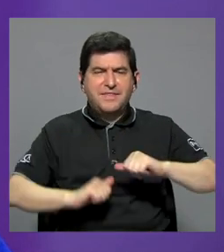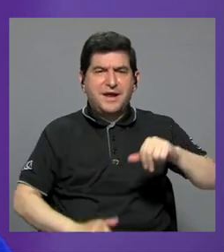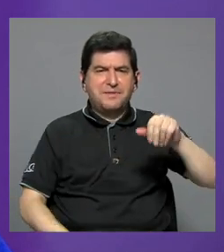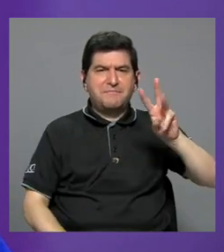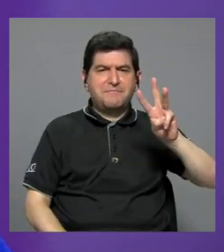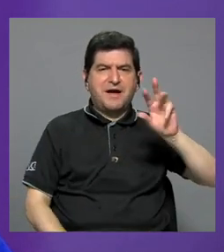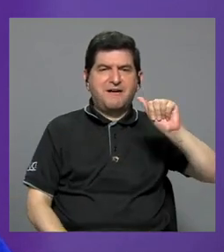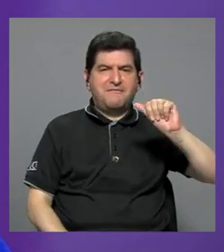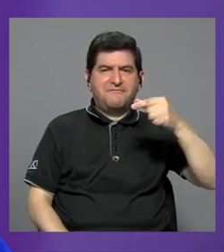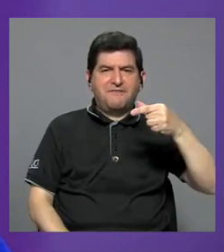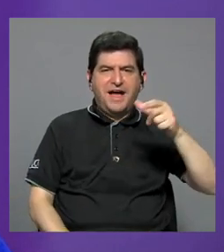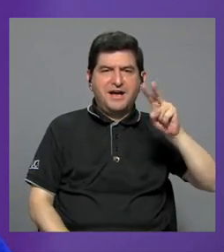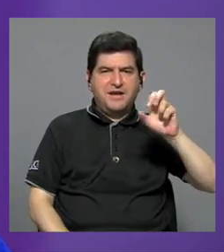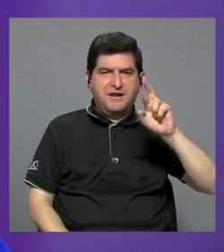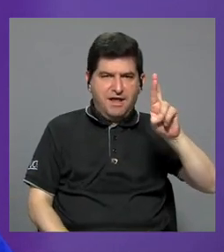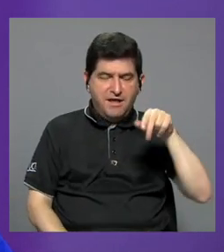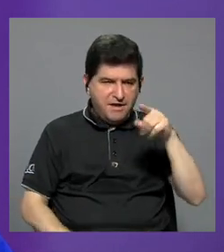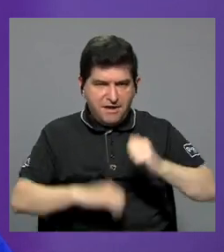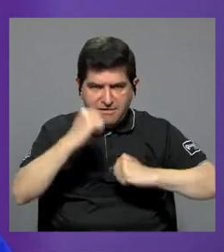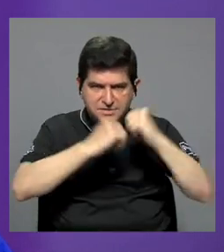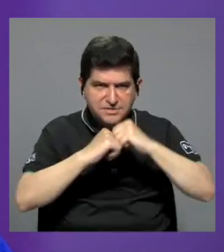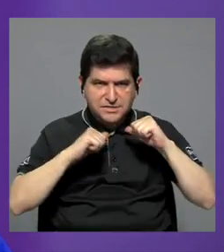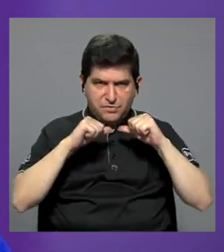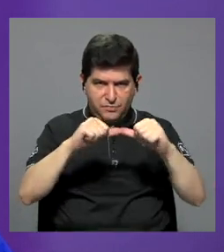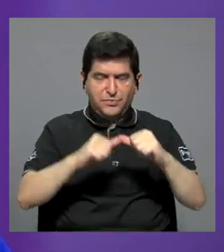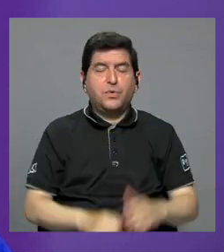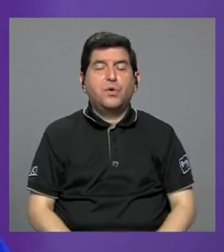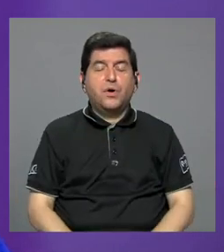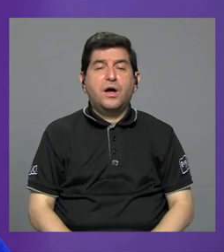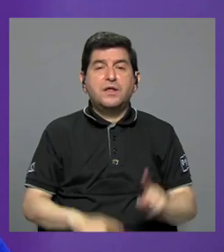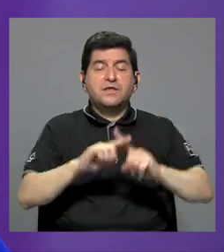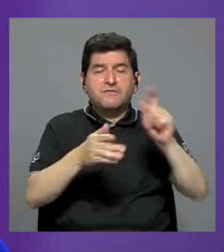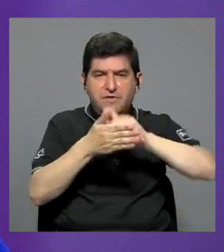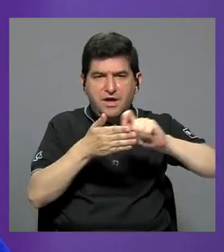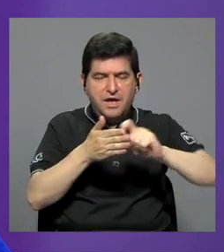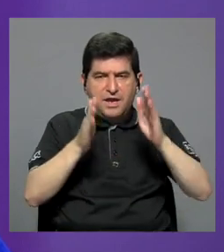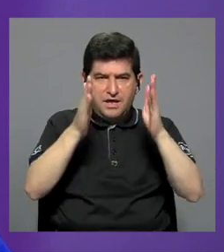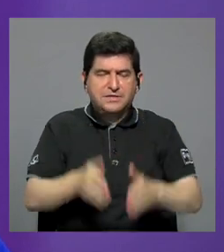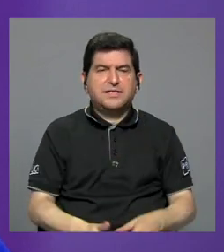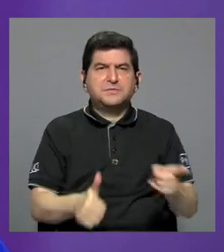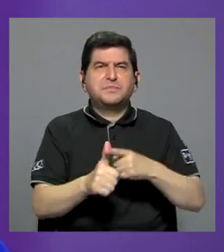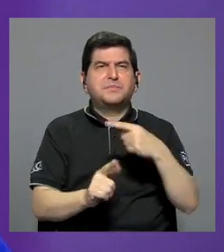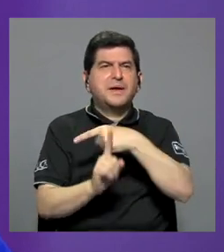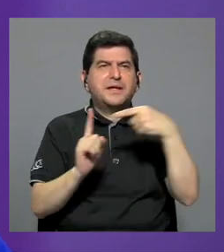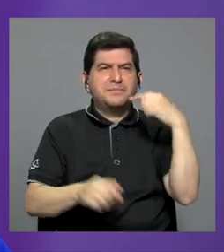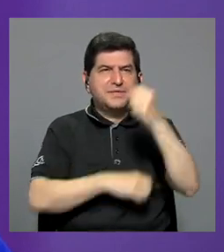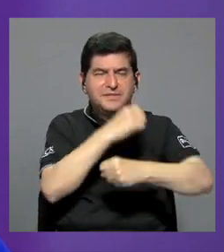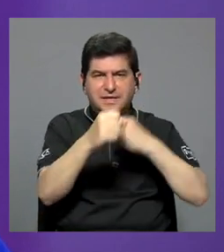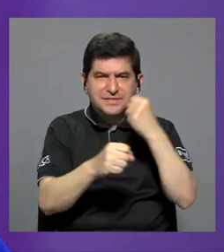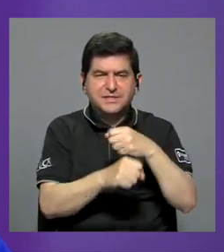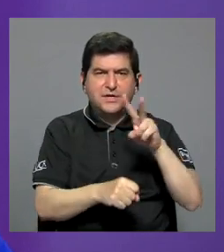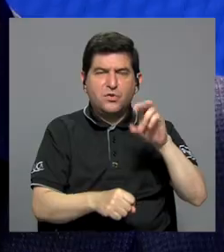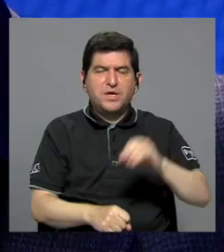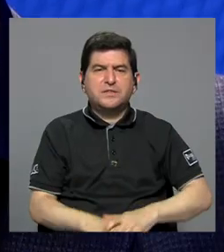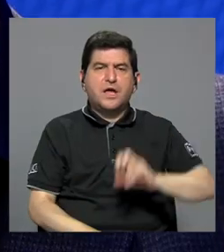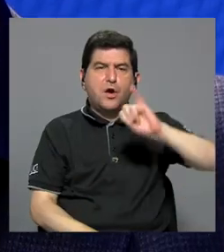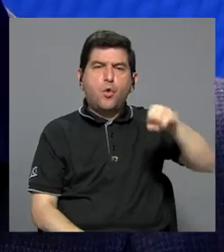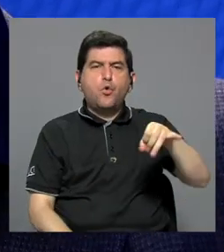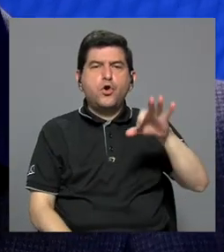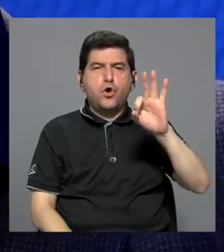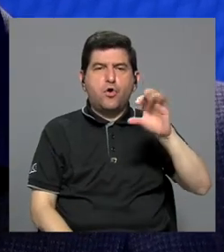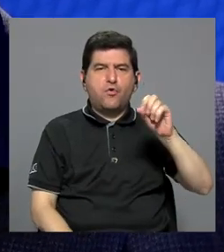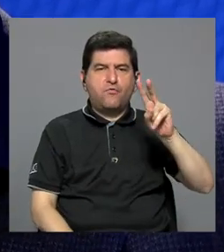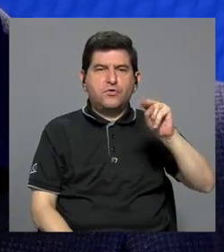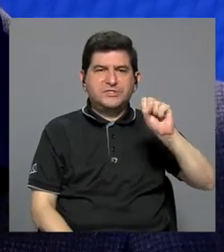que perpetúa este tipo de estructuras. Y en qué medida compositores, por ejemplo, de la primera mitad del siglo XX, como Julio Fonseca